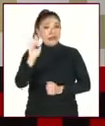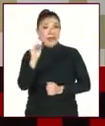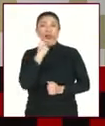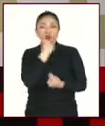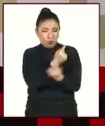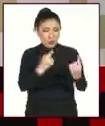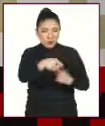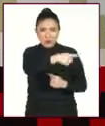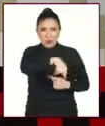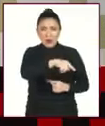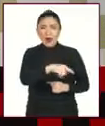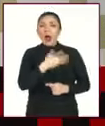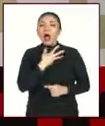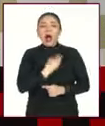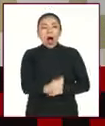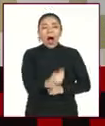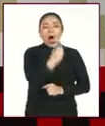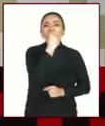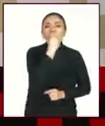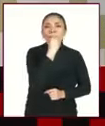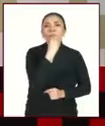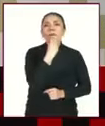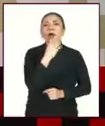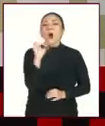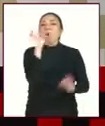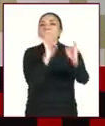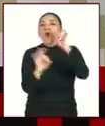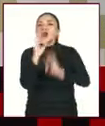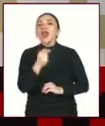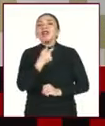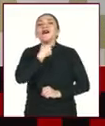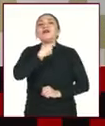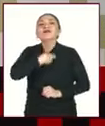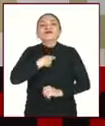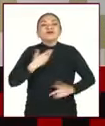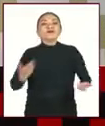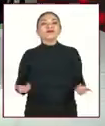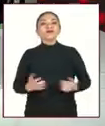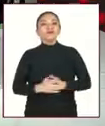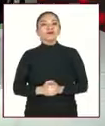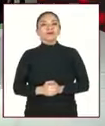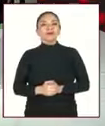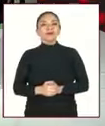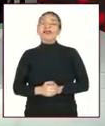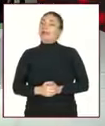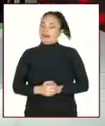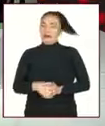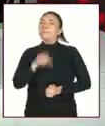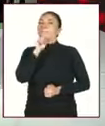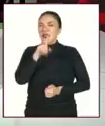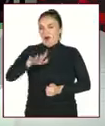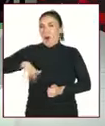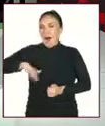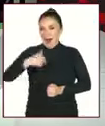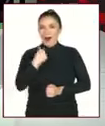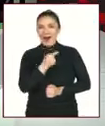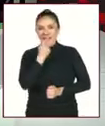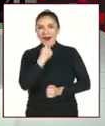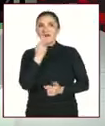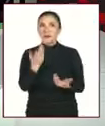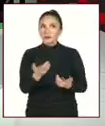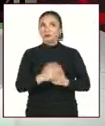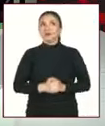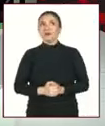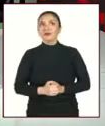niños se traga una moneda? Justo es lo que hablábamos. Bueno, en